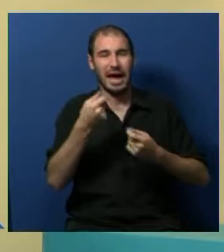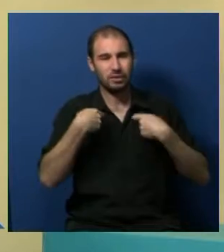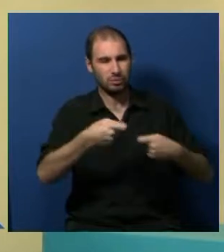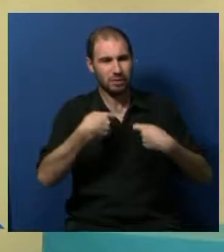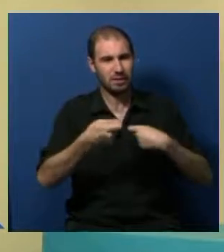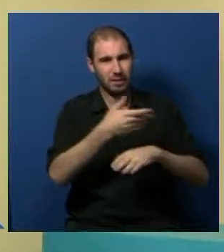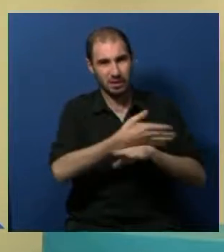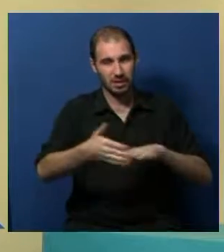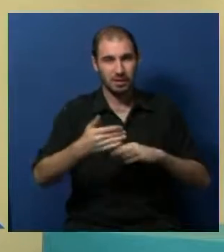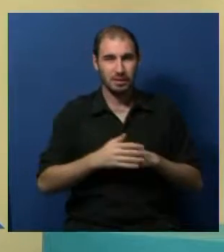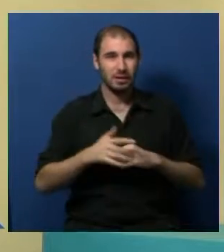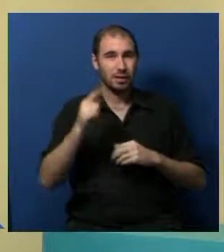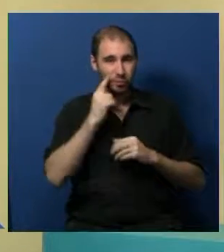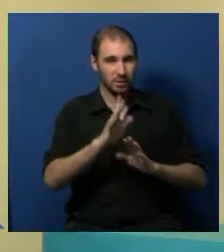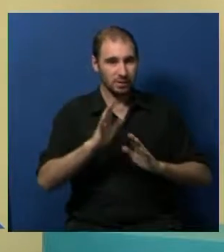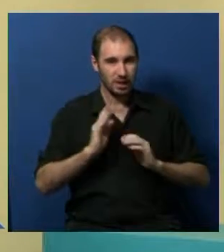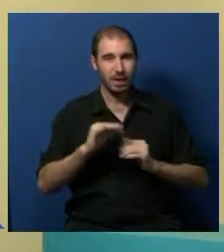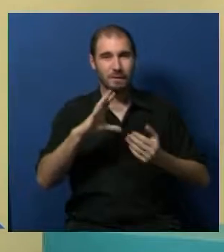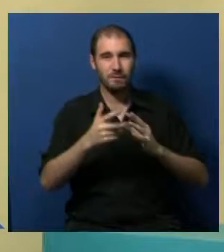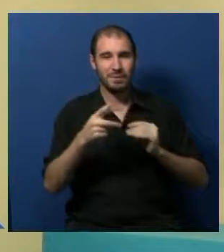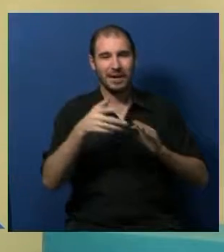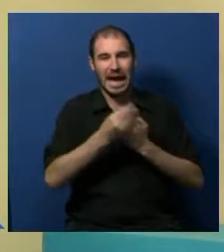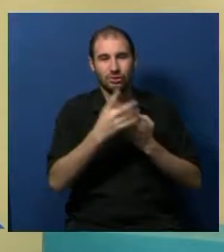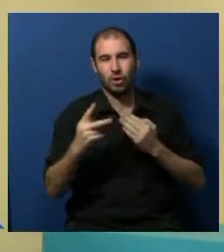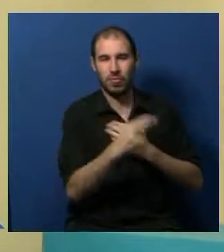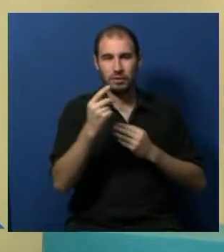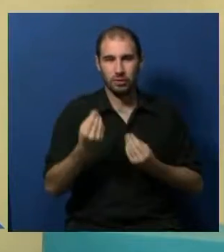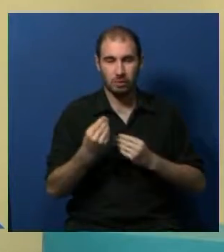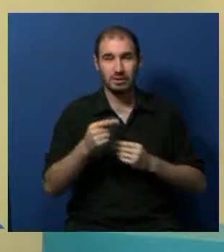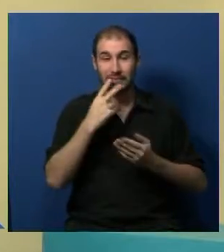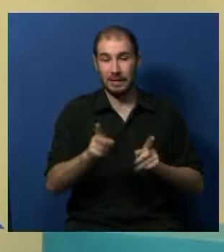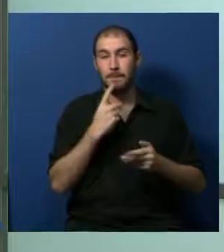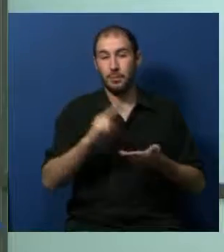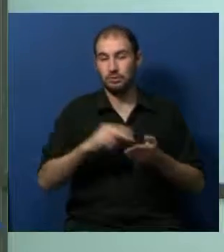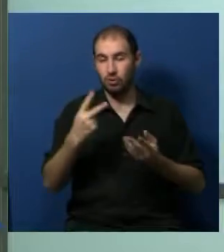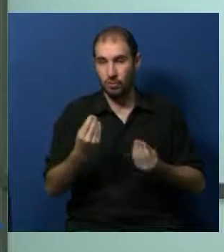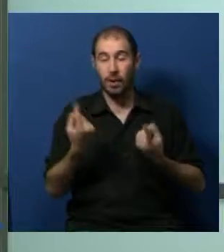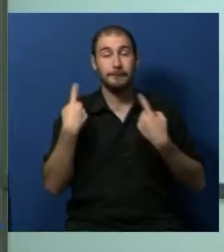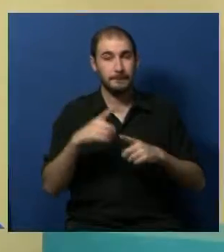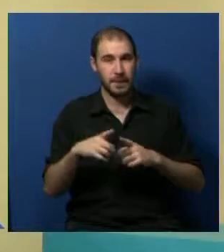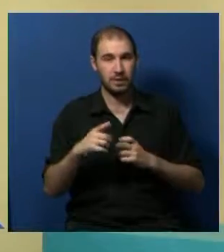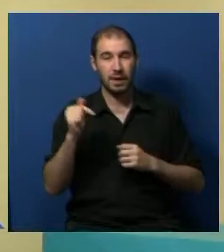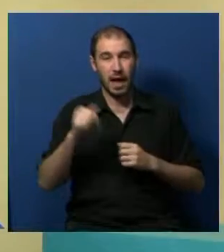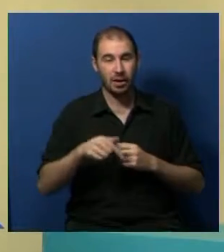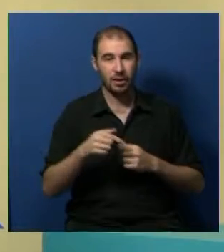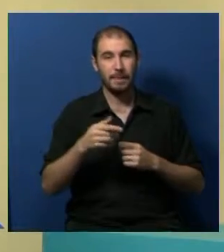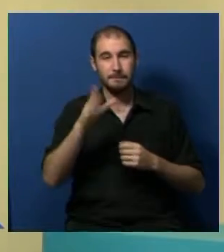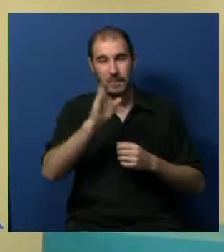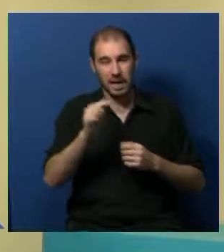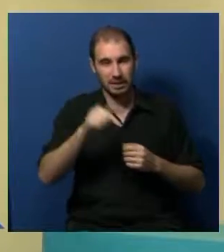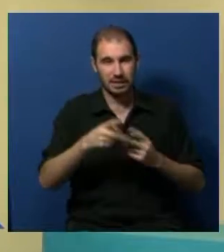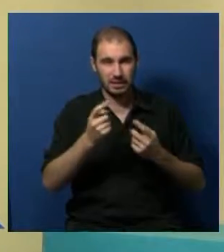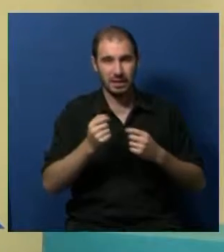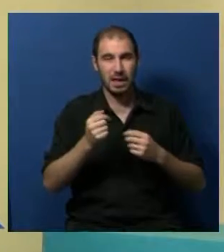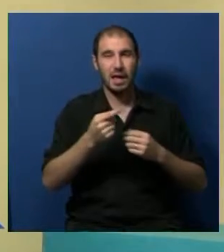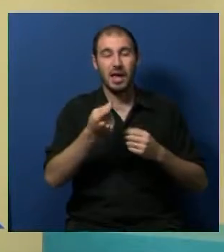público, por lo tanto hay que tener mucho cuidado cuando se recorta el gasto y cuando recortamos los impuestos. Claro. Pero sin dudas, hoy el país lo que necesita es